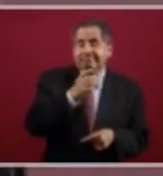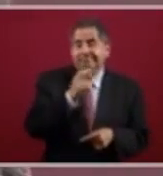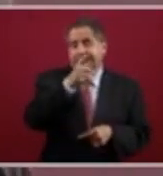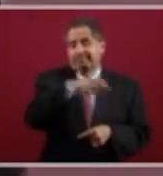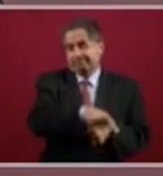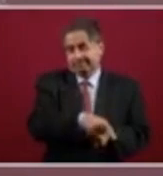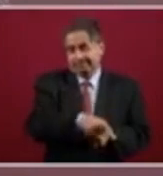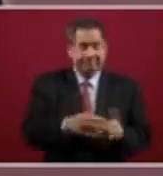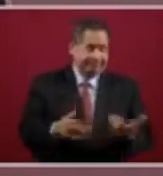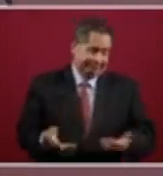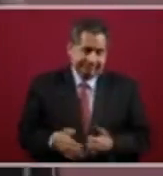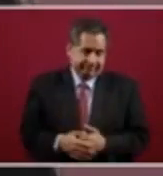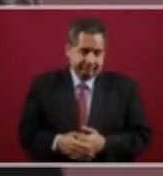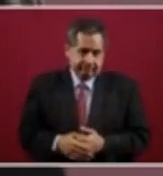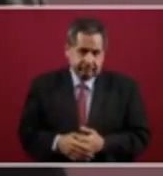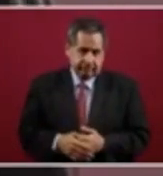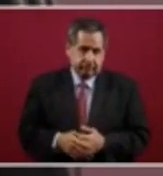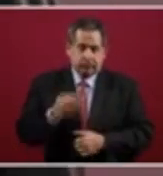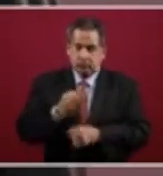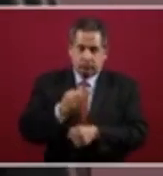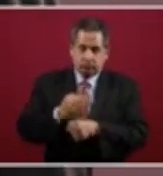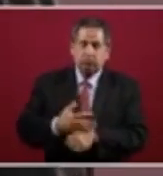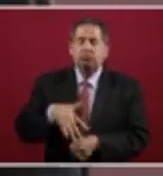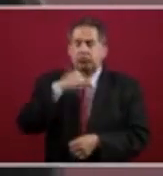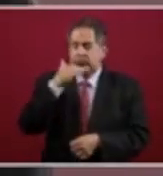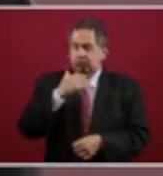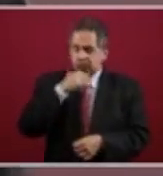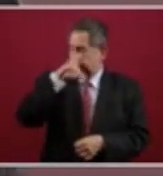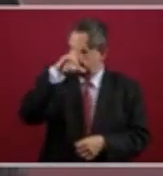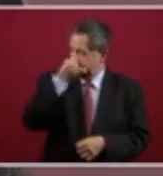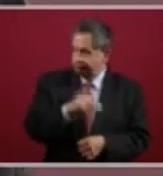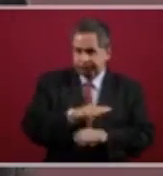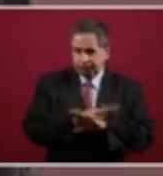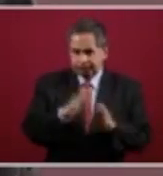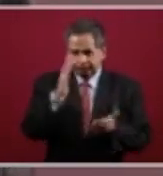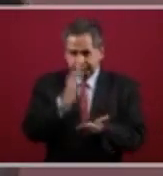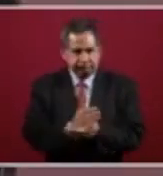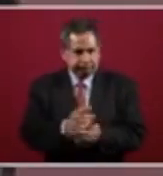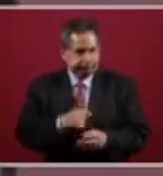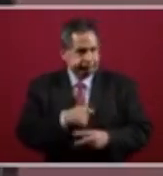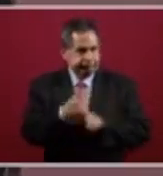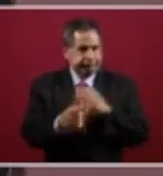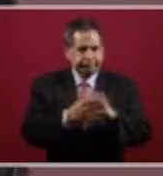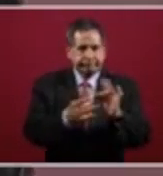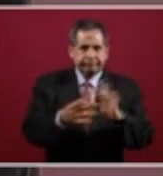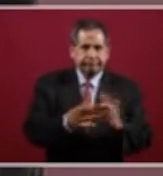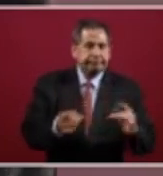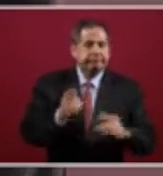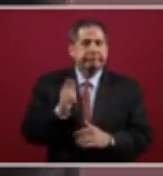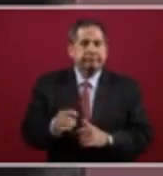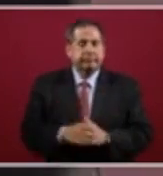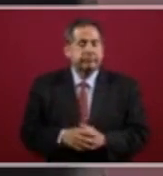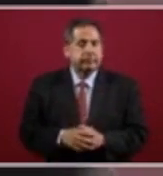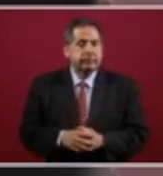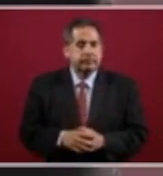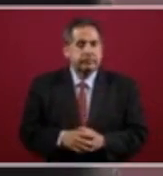Entonces, no hay corrupción. Les estoy explicando de